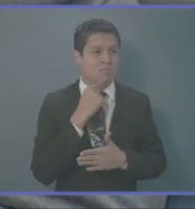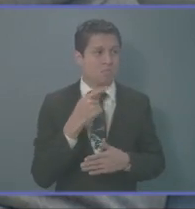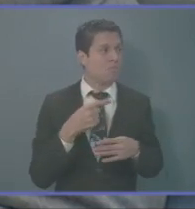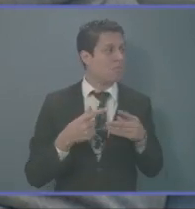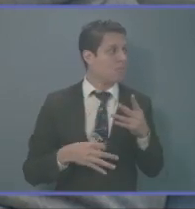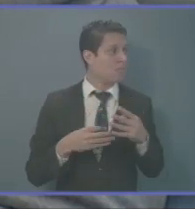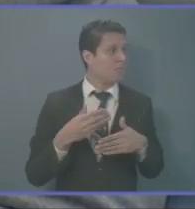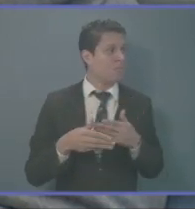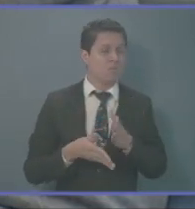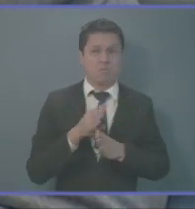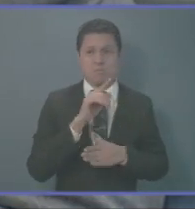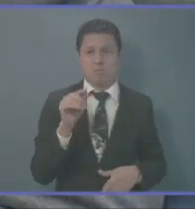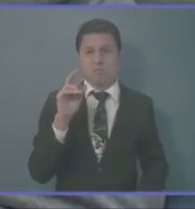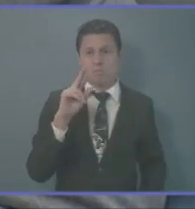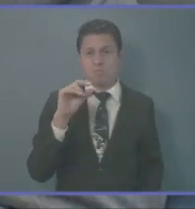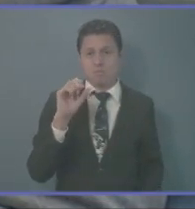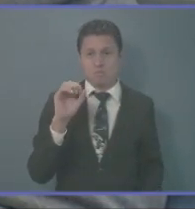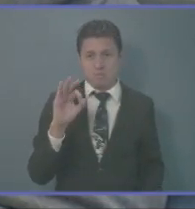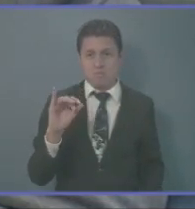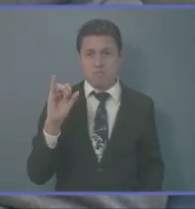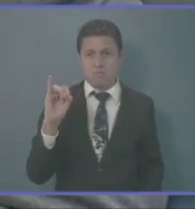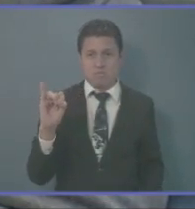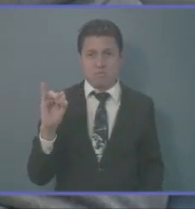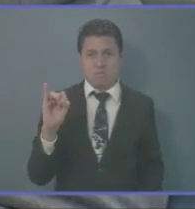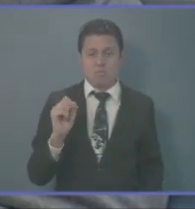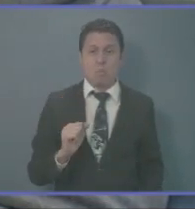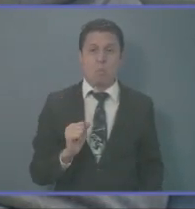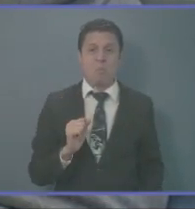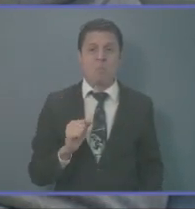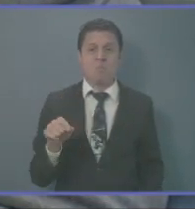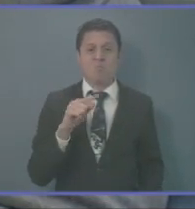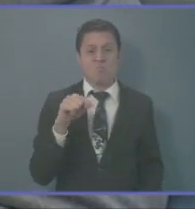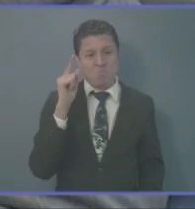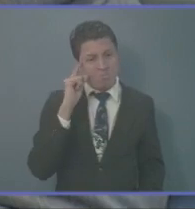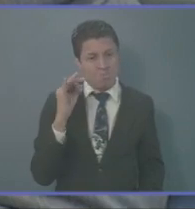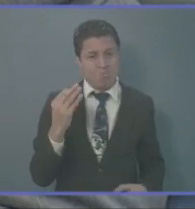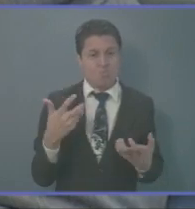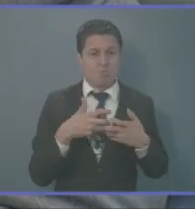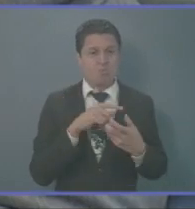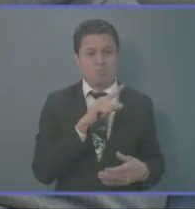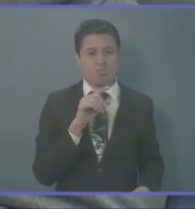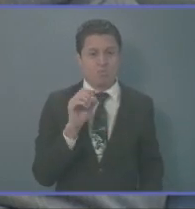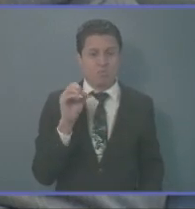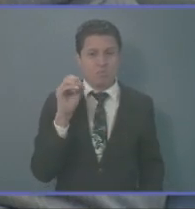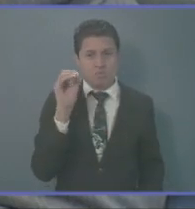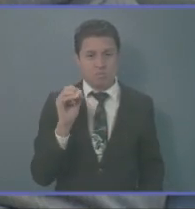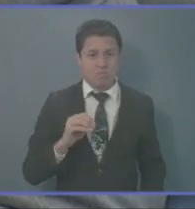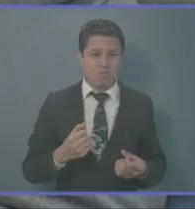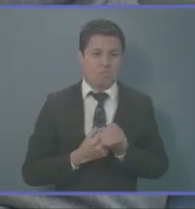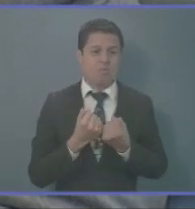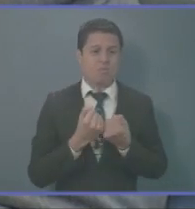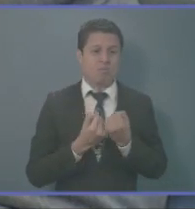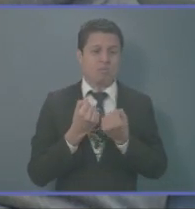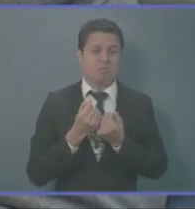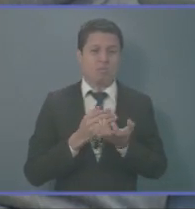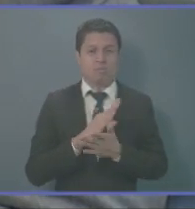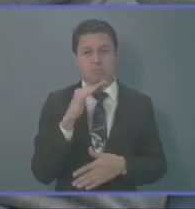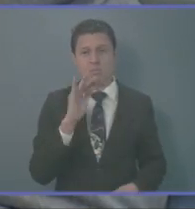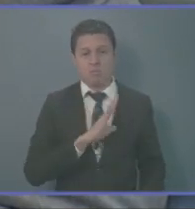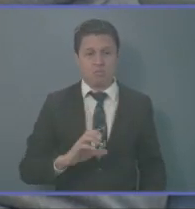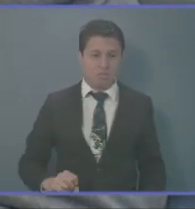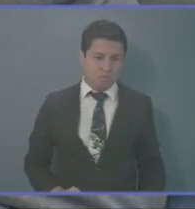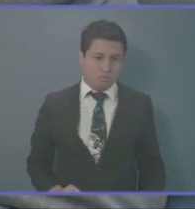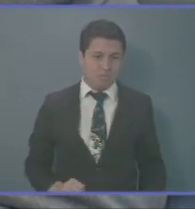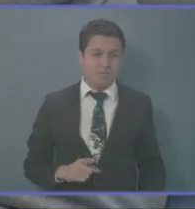del RFI antes mencionado, consistente en el 100% de las cuotas aportadas por la República de El Salvador